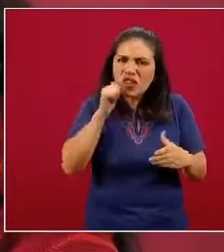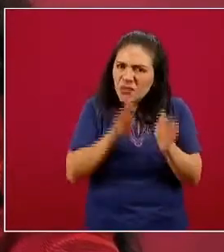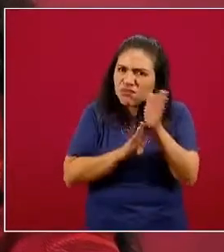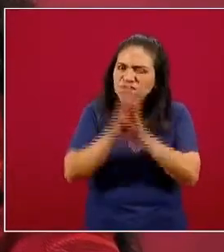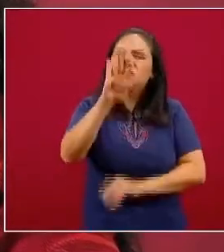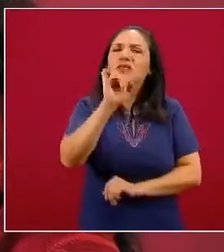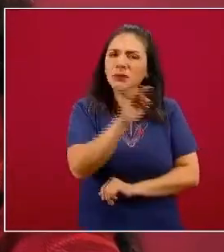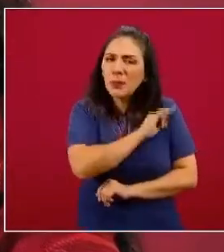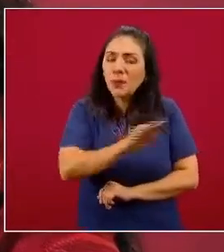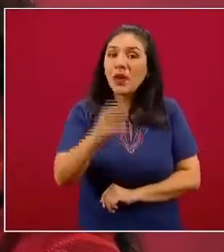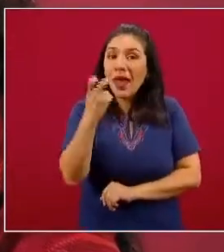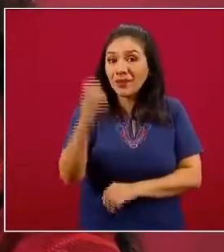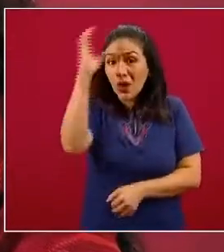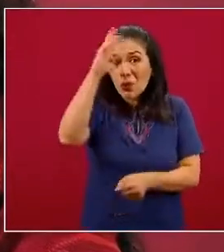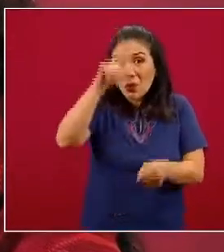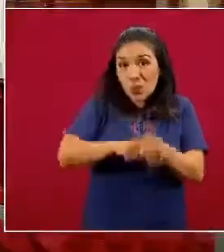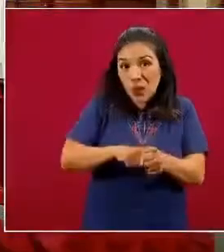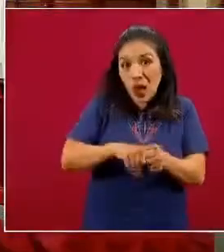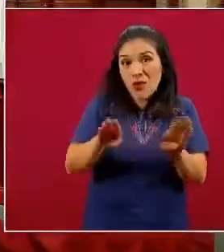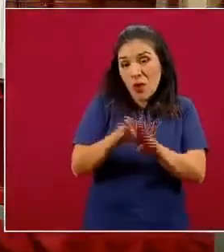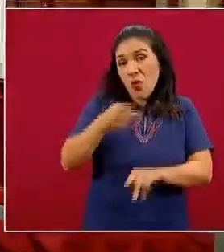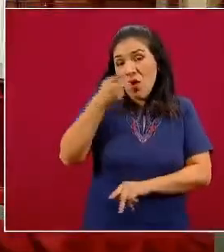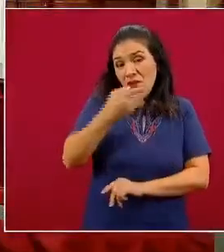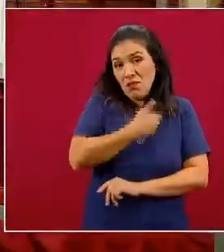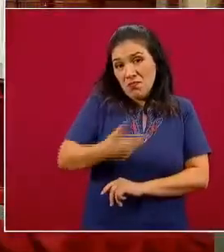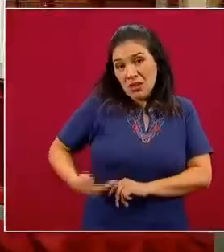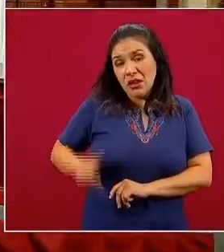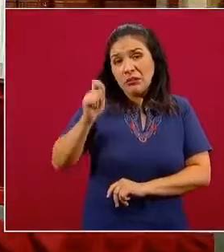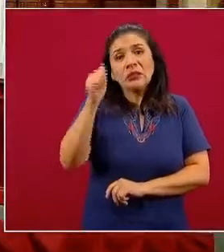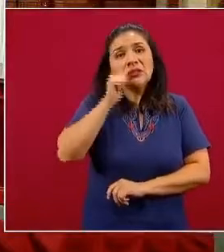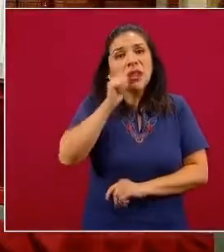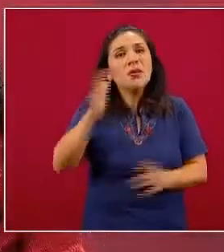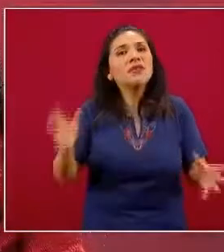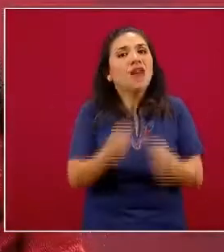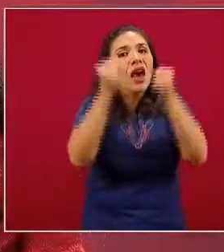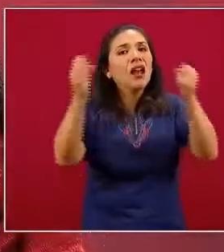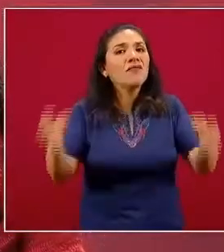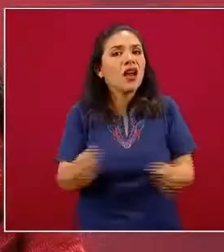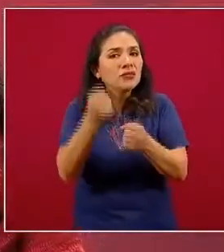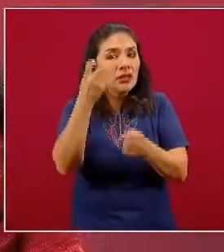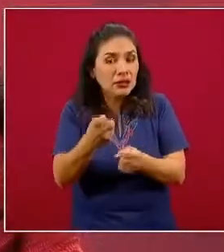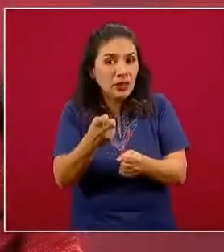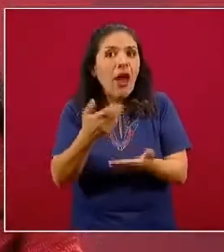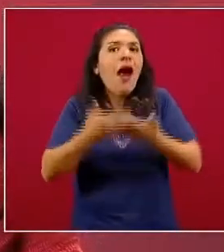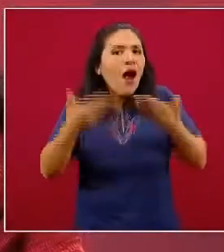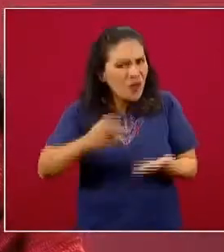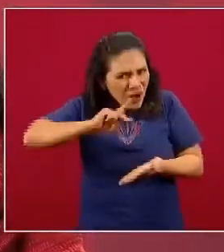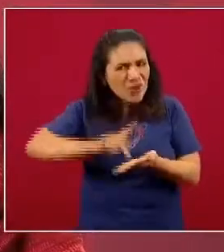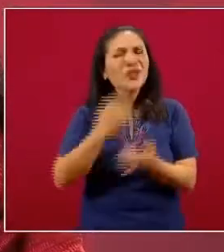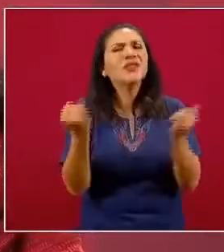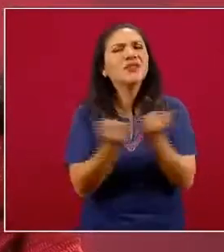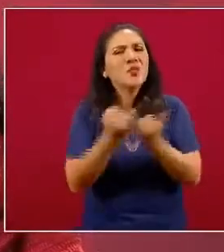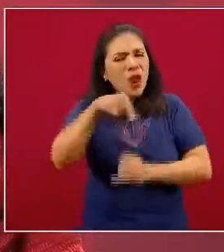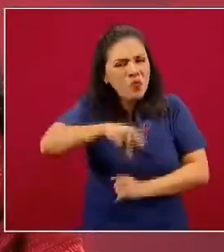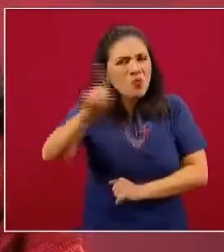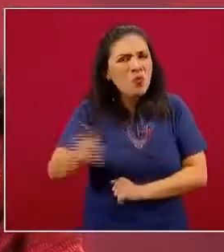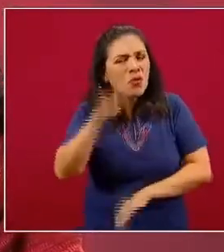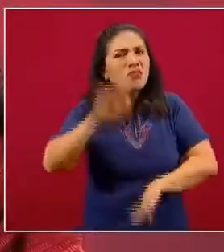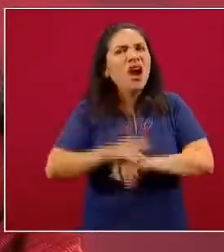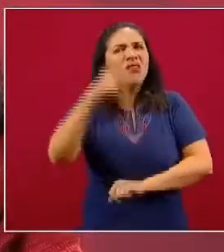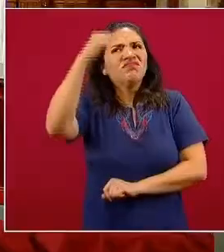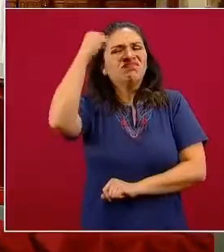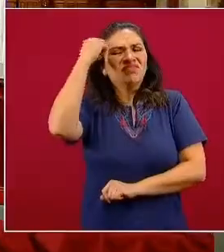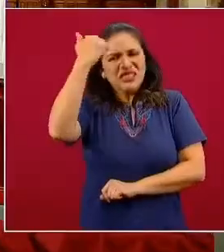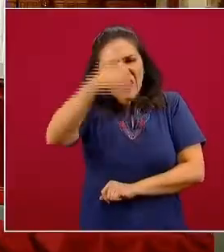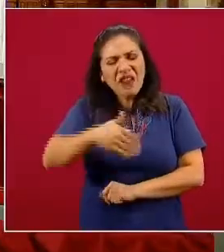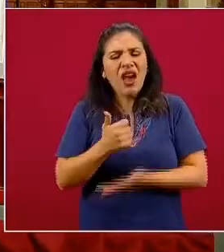adelante. La cultura, como dice nuestro presidente, siempre nos ha salvado. Esta no será la excepción. Somos un pueblo muy consciente,